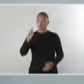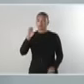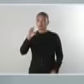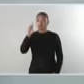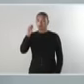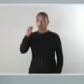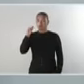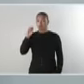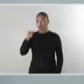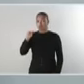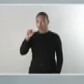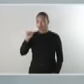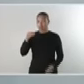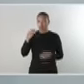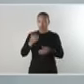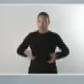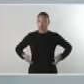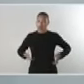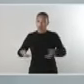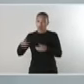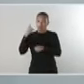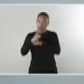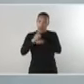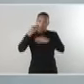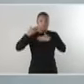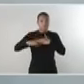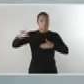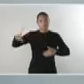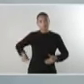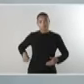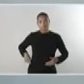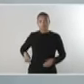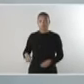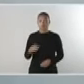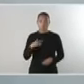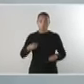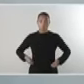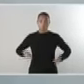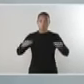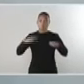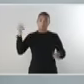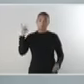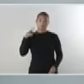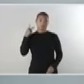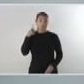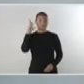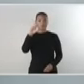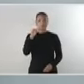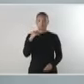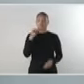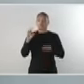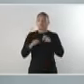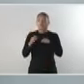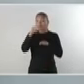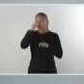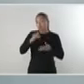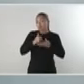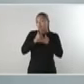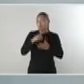primero hay que sacarlos del gobierno yo no vivo de la política trabajo para ella y sirvo a ella